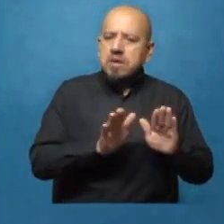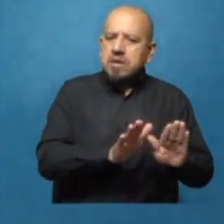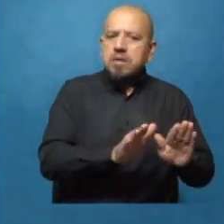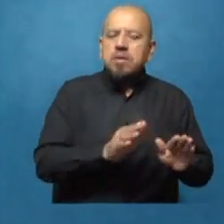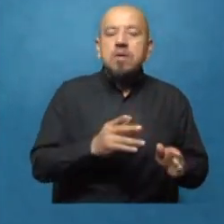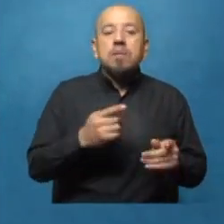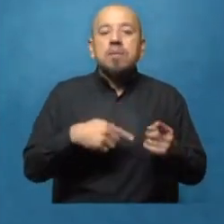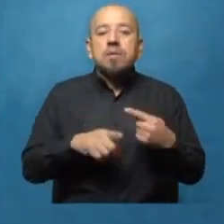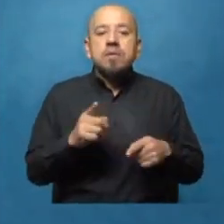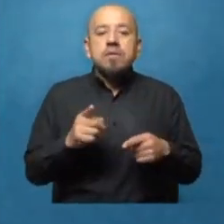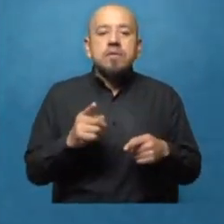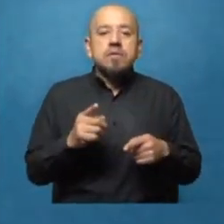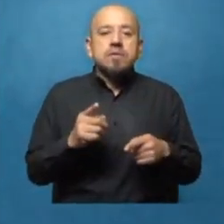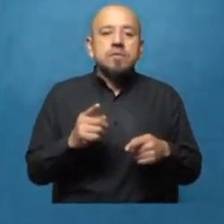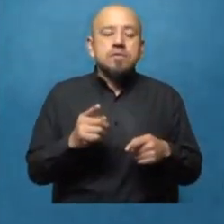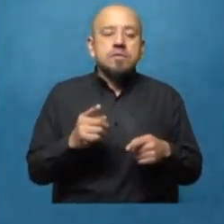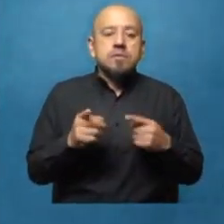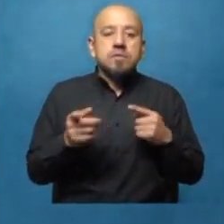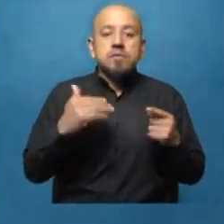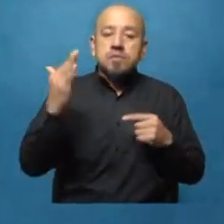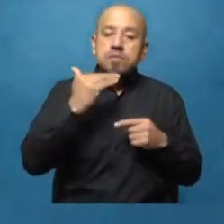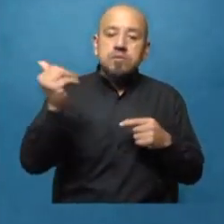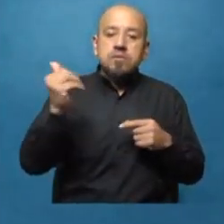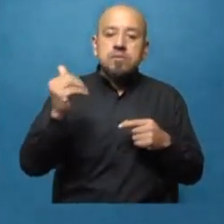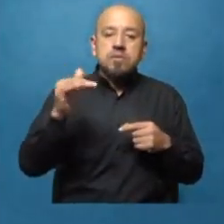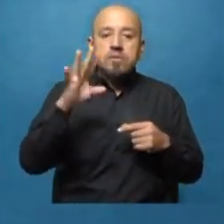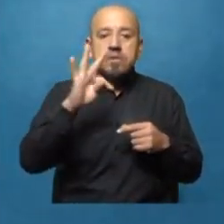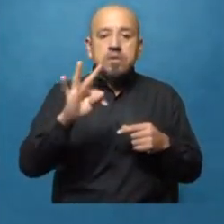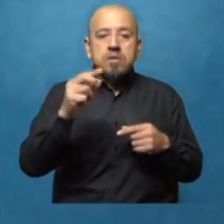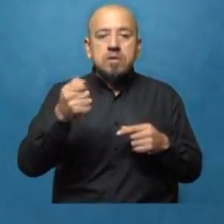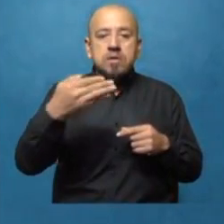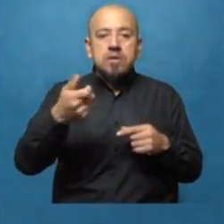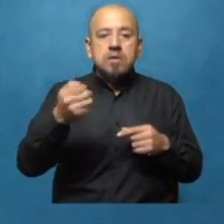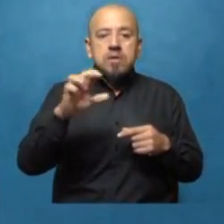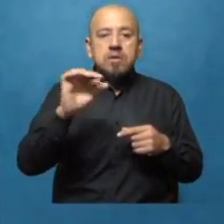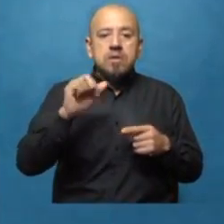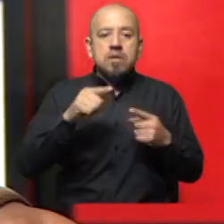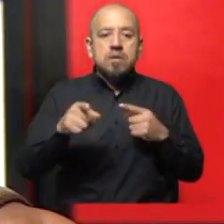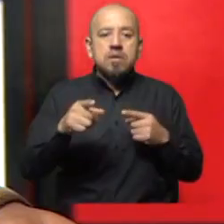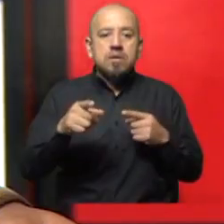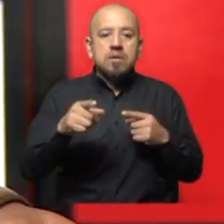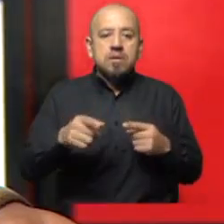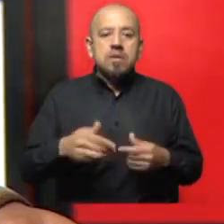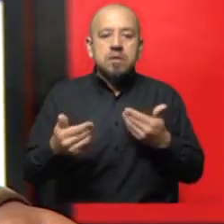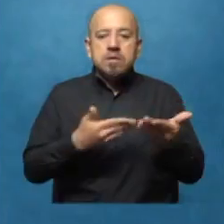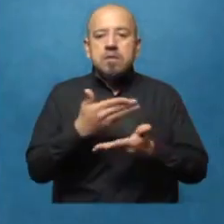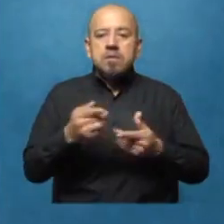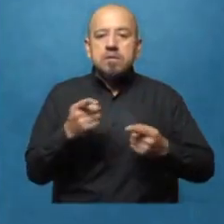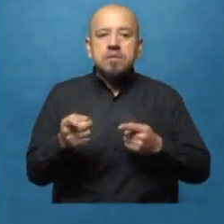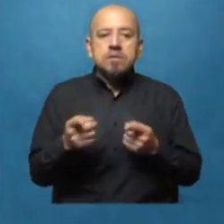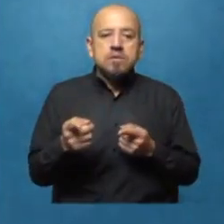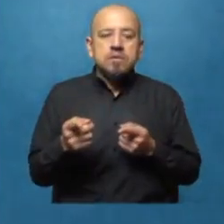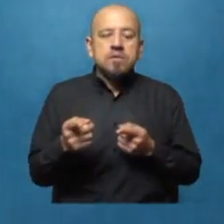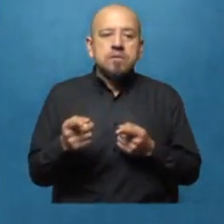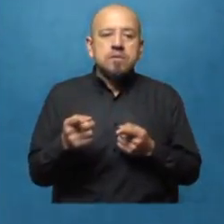y la verdad que la llamada de la tabaré que es para justamente hacer una gira que nos compartiendo con dinerito